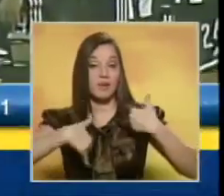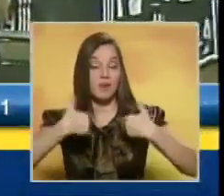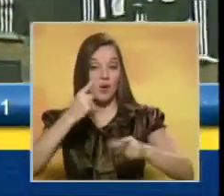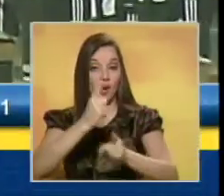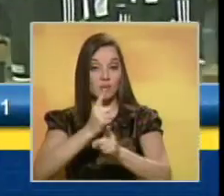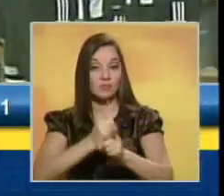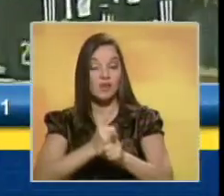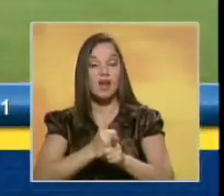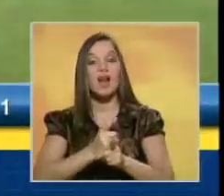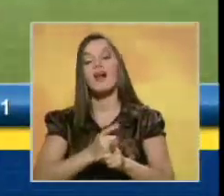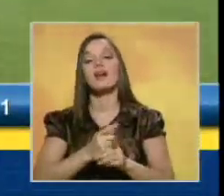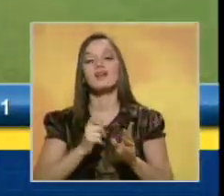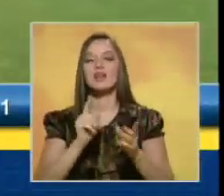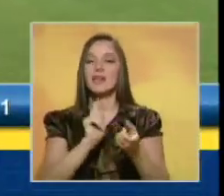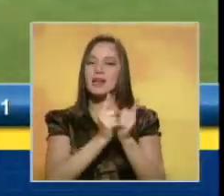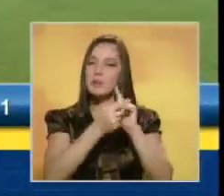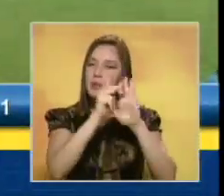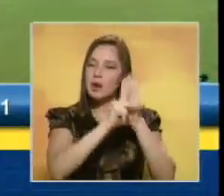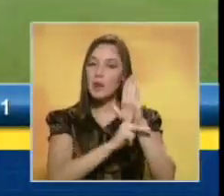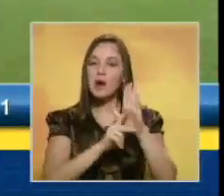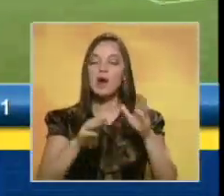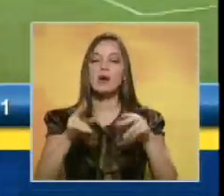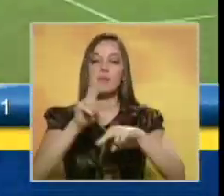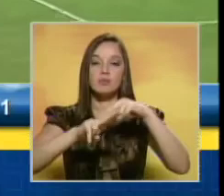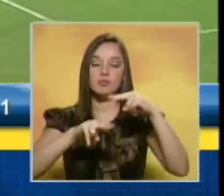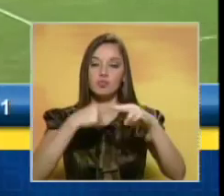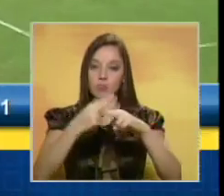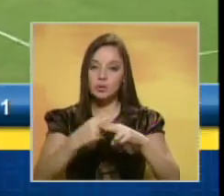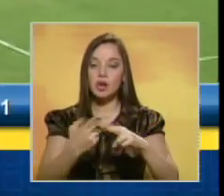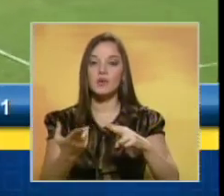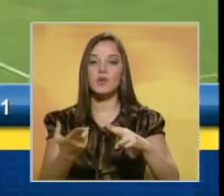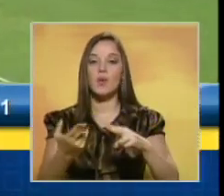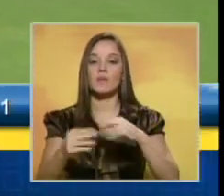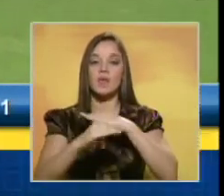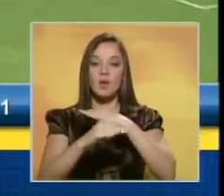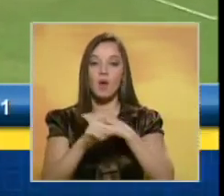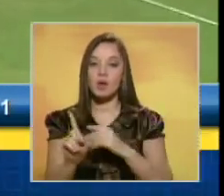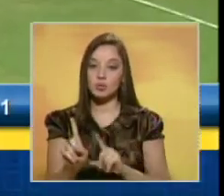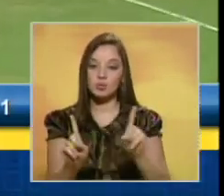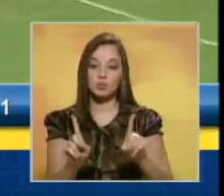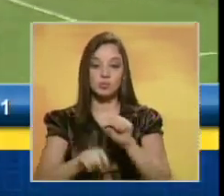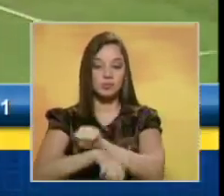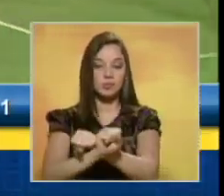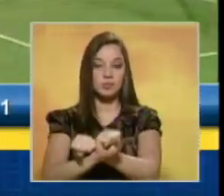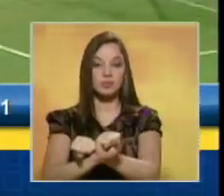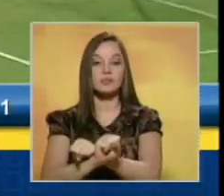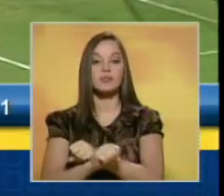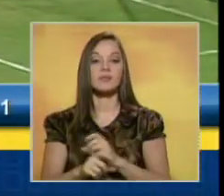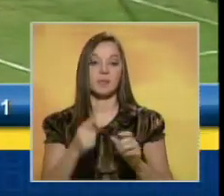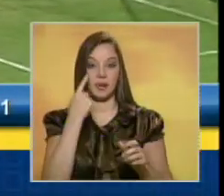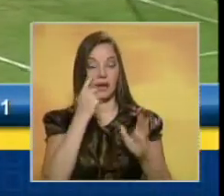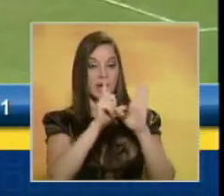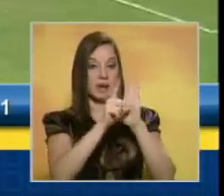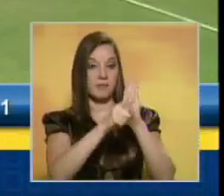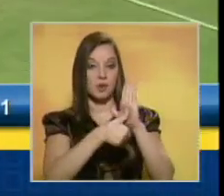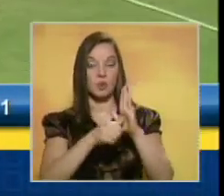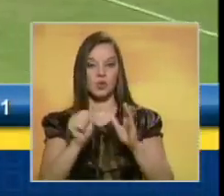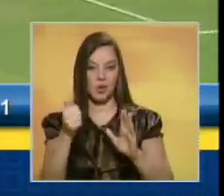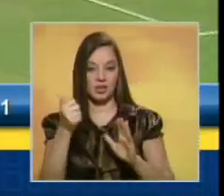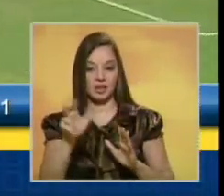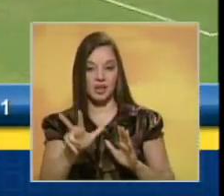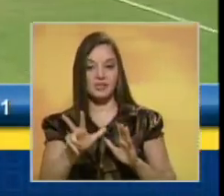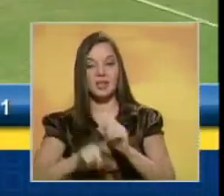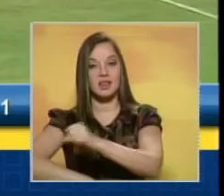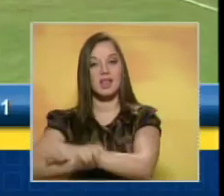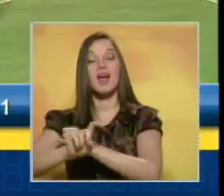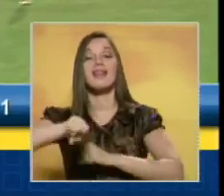los partidos reprogramados. En Puerto La Cruz, Deportivo Anzoátegui y Zamora igualaron un gol. Edwin Aguilar marcó el minuto 13 y Arles Flores empató